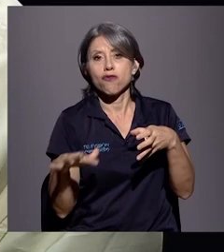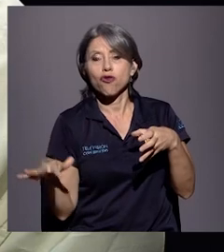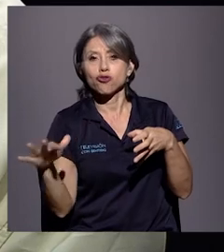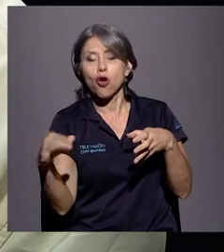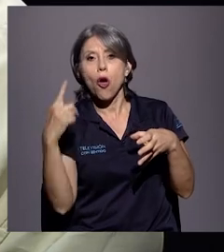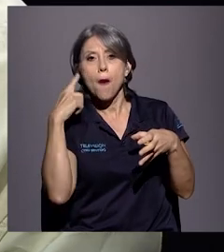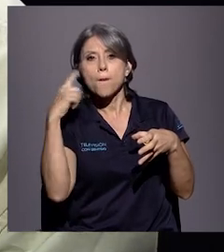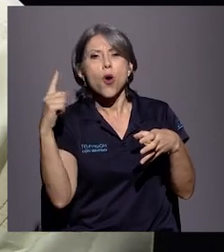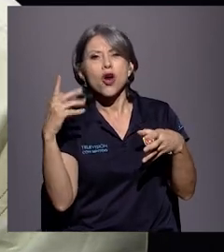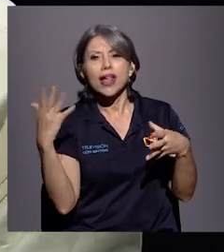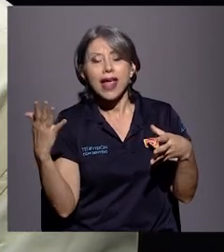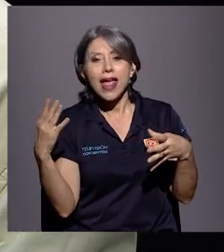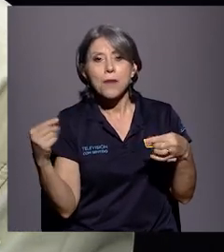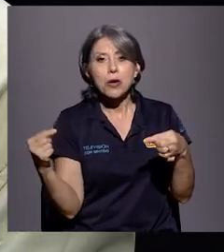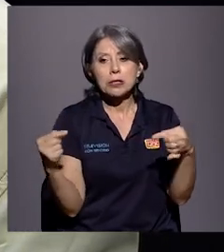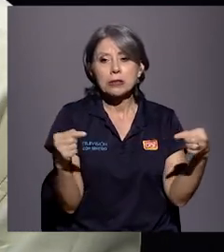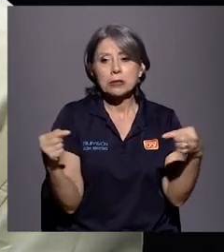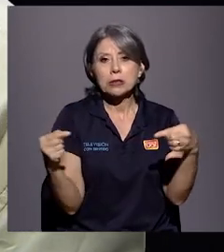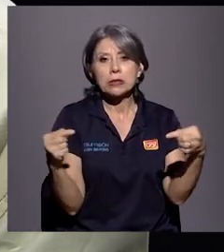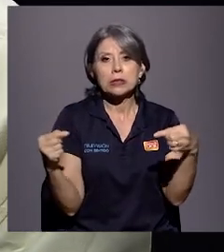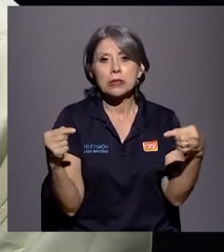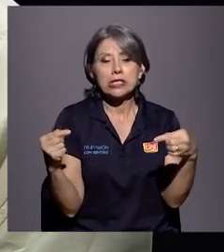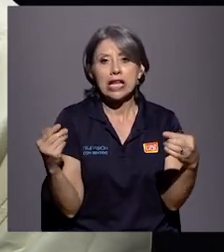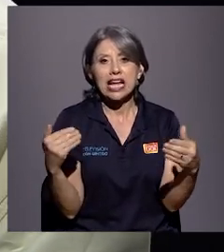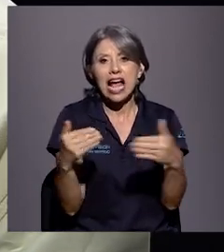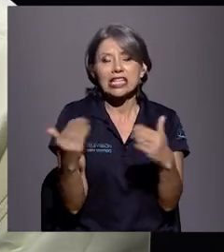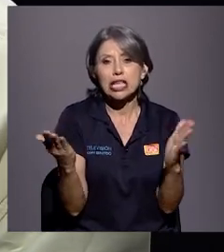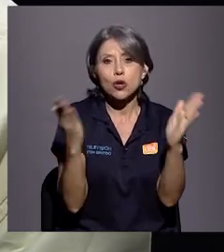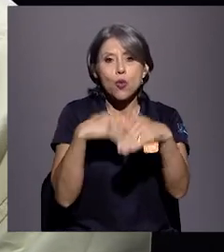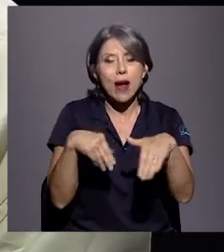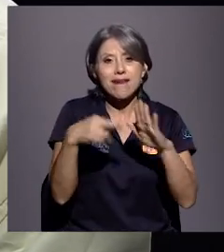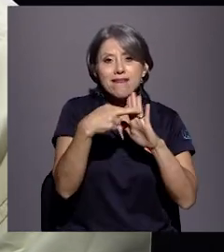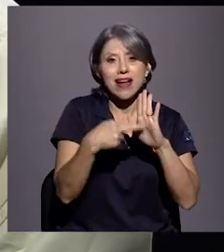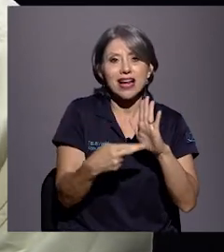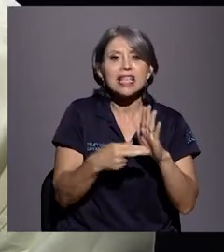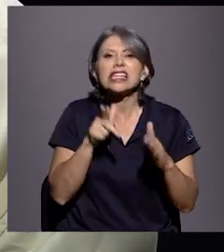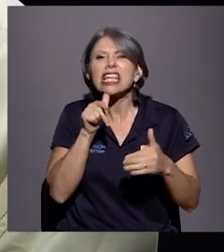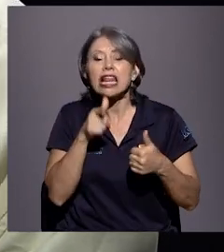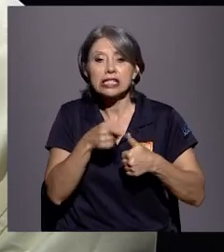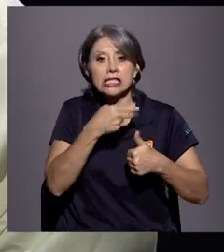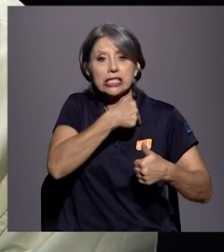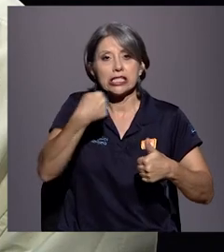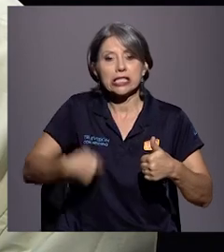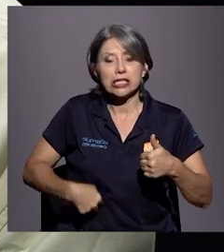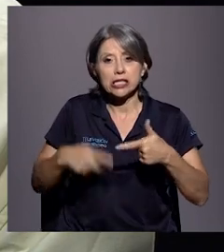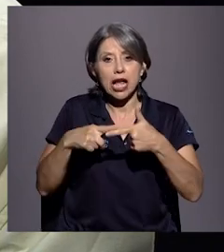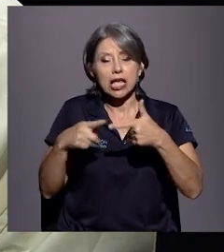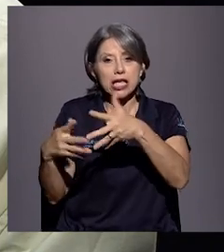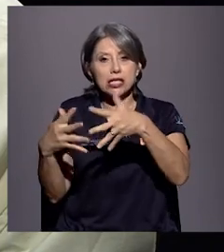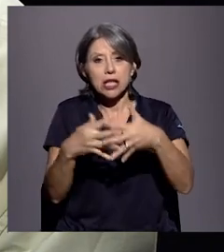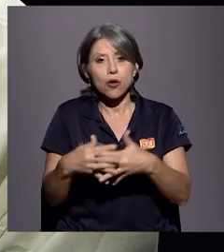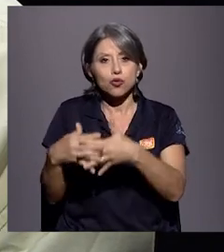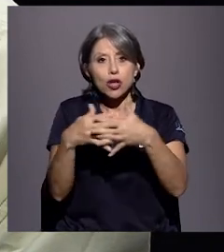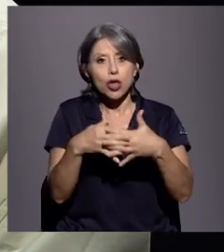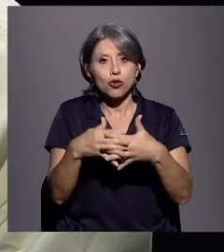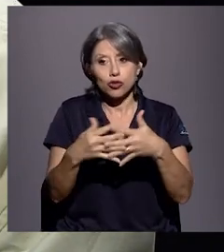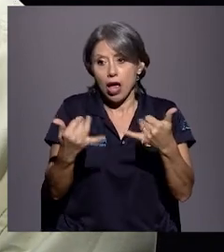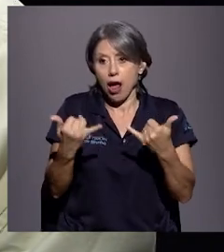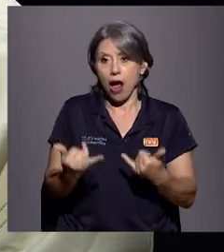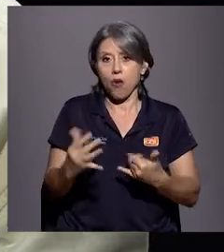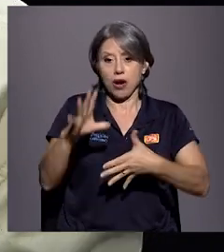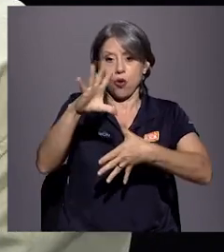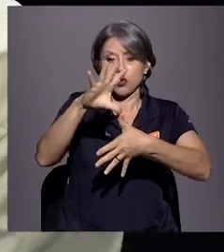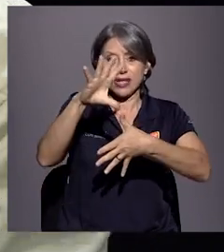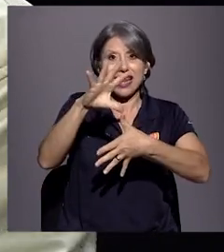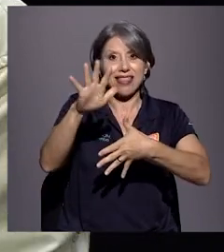una rivalidad casi sin reglas entre China y los Estados Unidos. Y como el continente está, este continente está